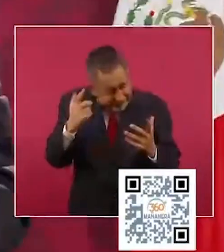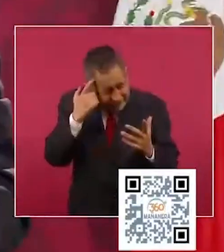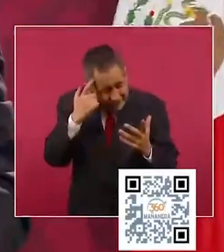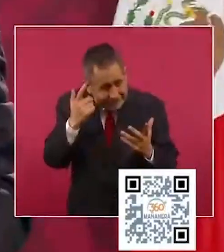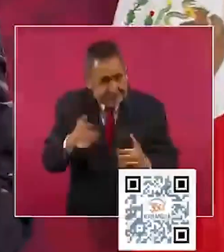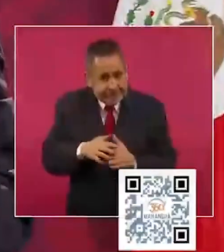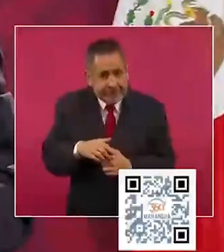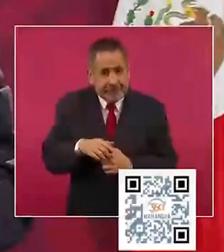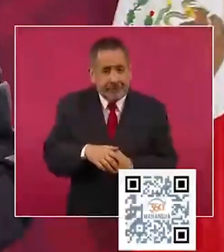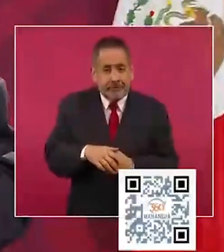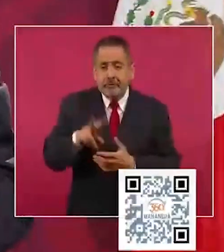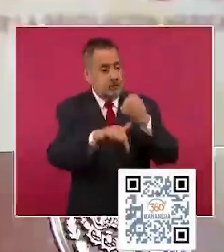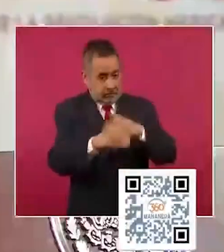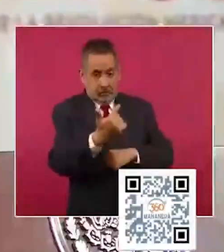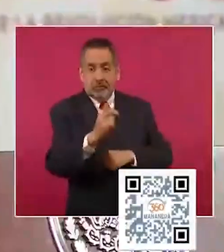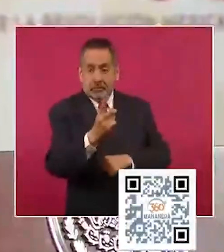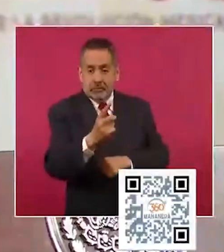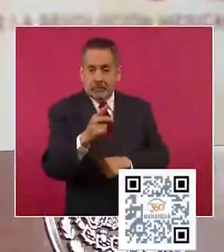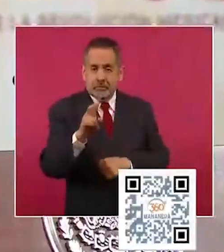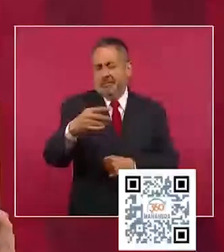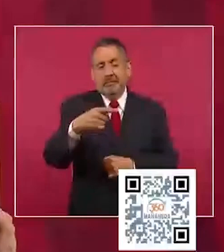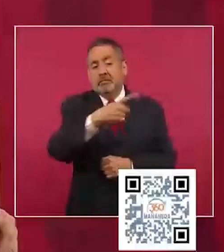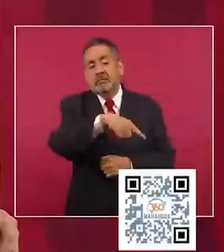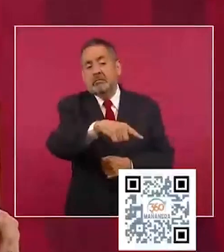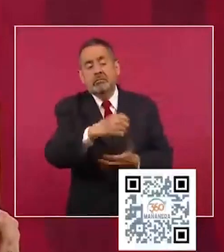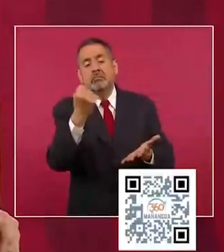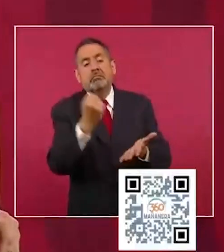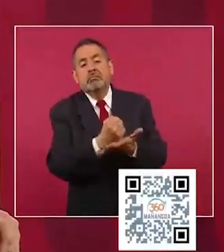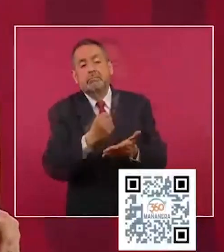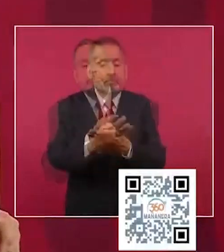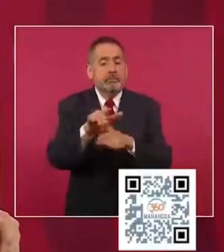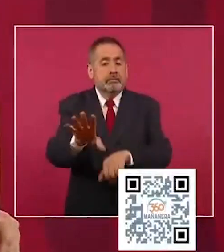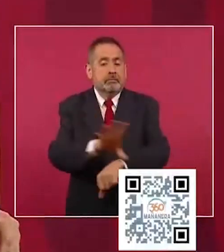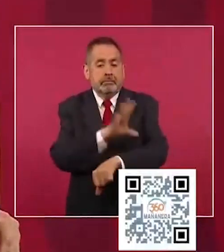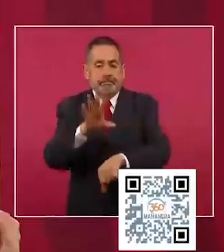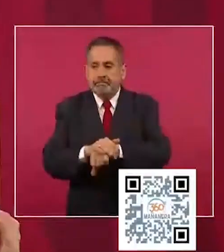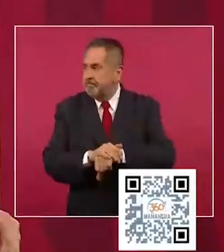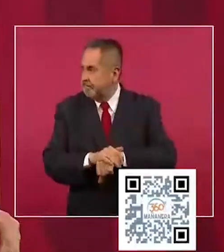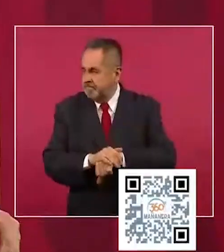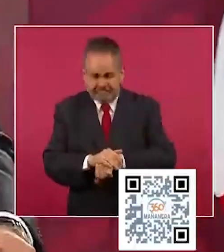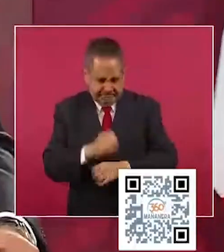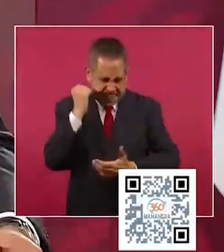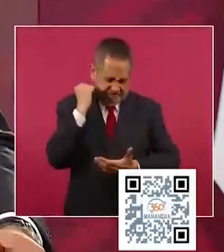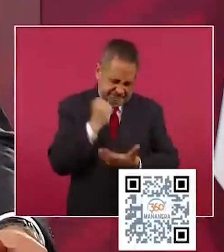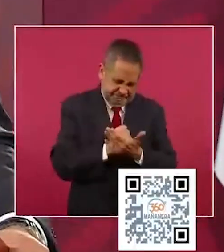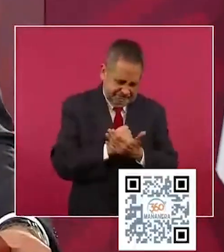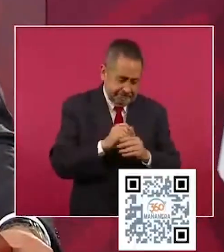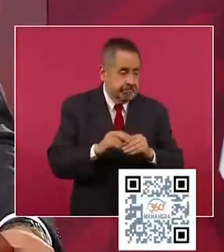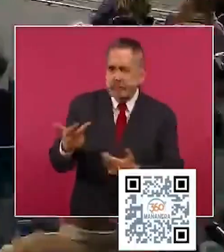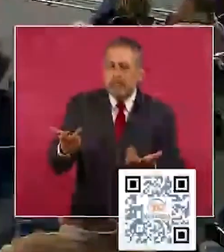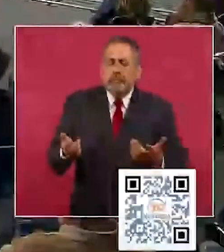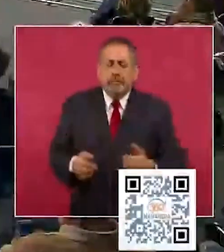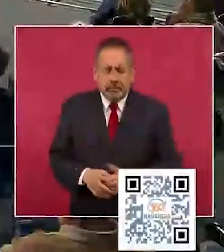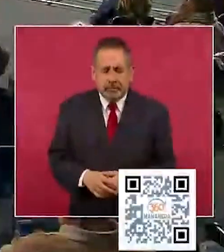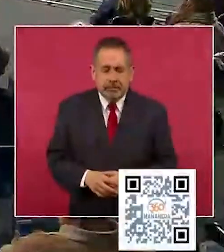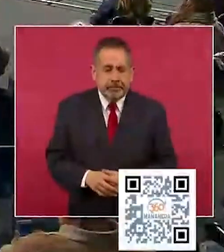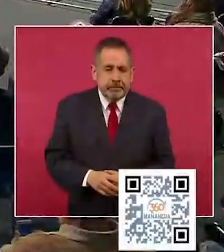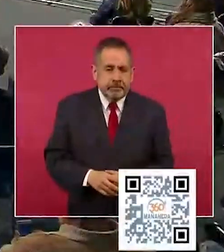del 2014 aprobaron la reforma energética la entrega del petróleo extranjeros